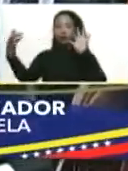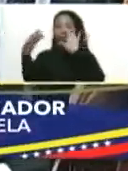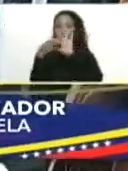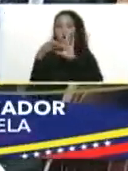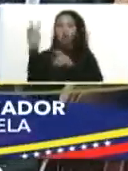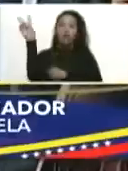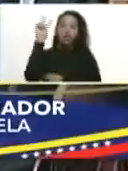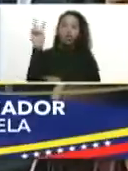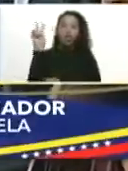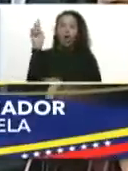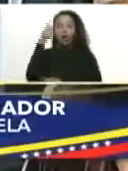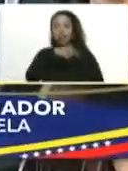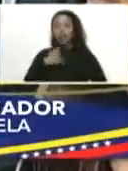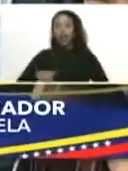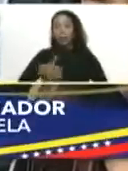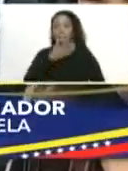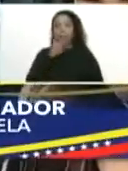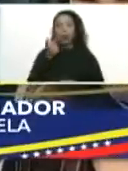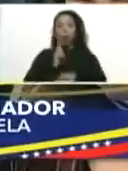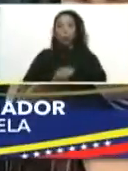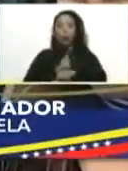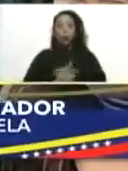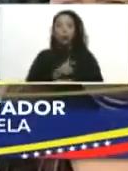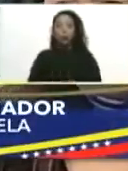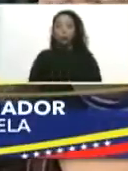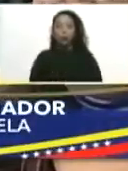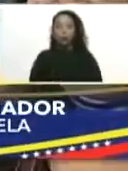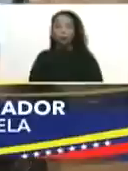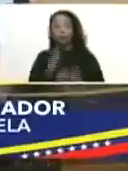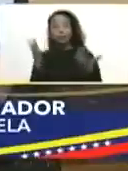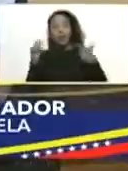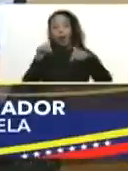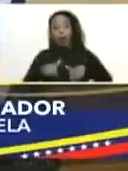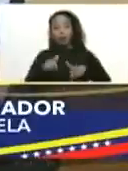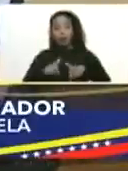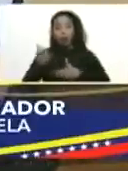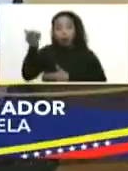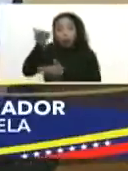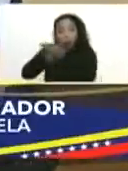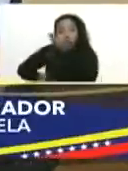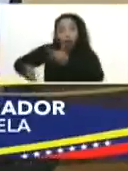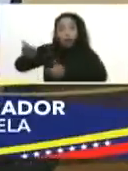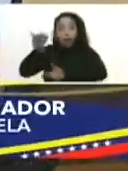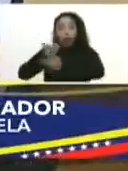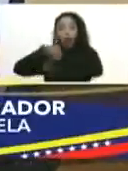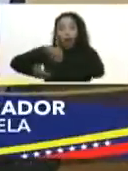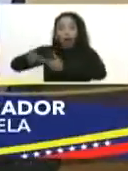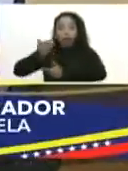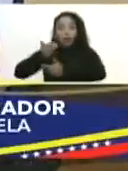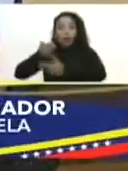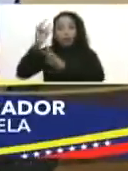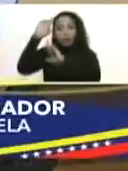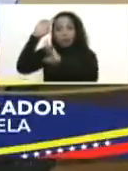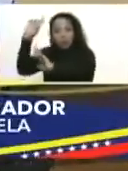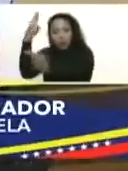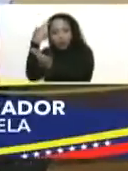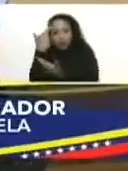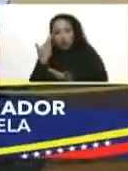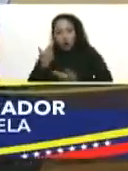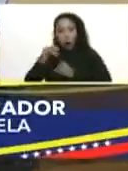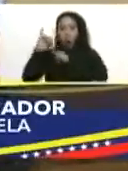están en su mejor momento y que estas relaciones de respeto, de